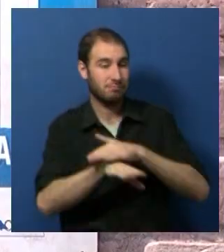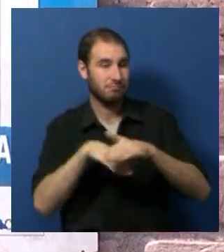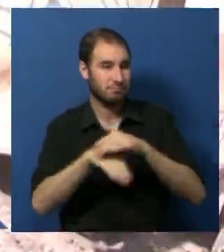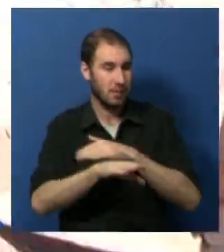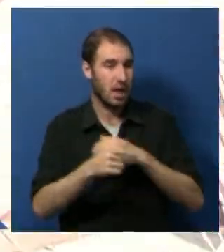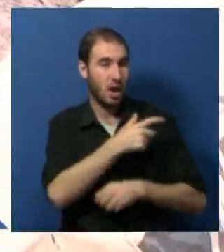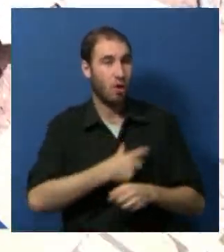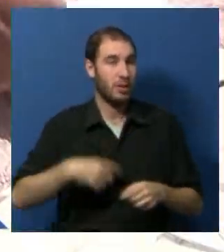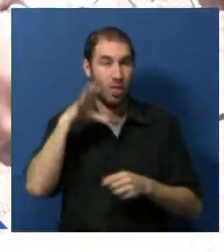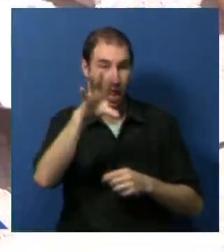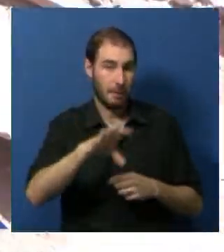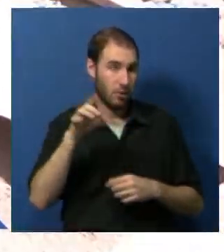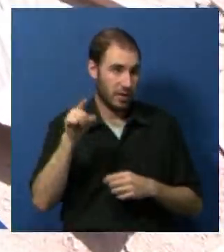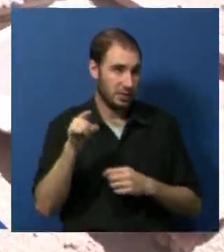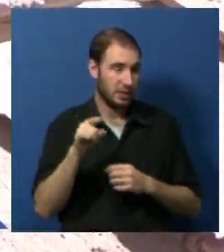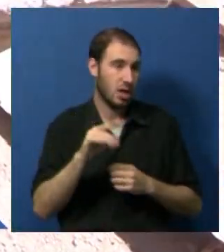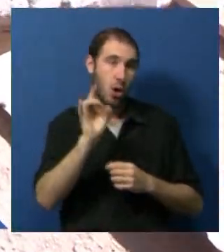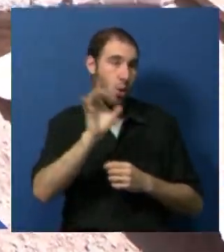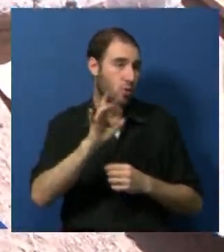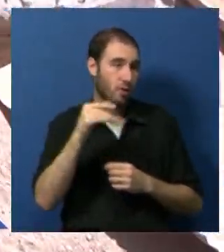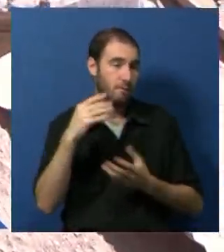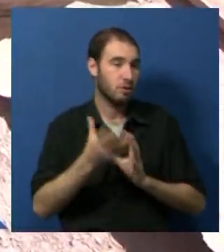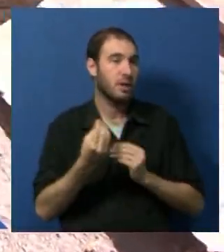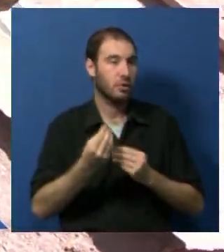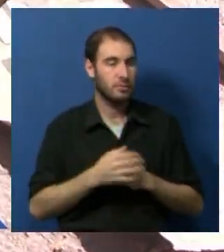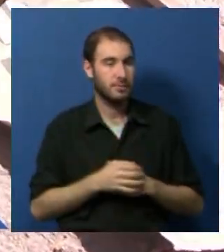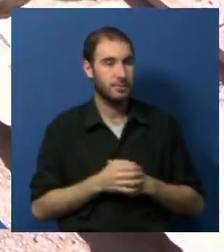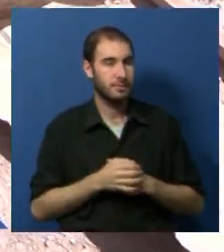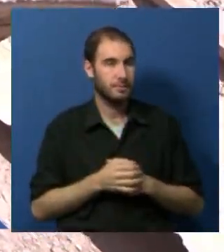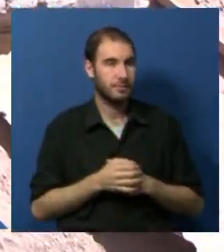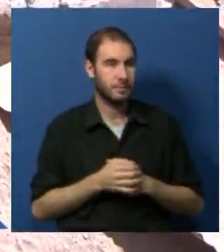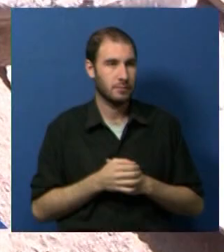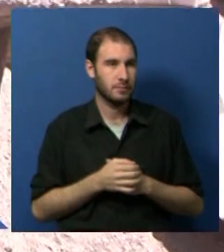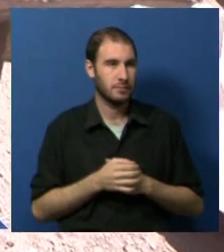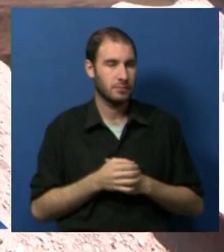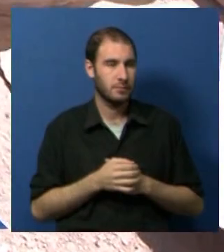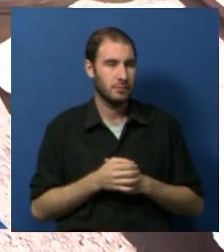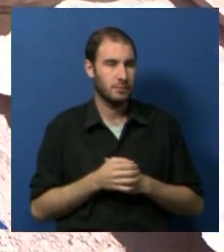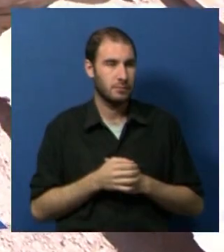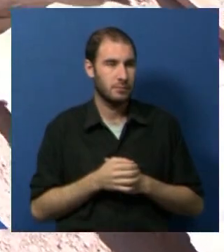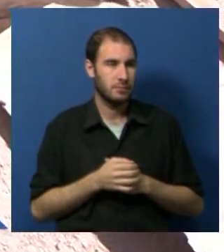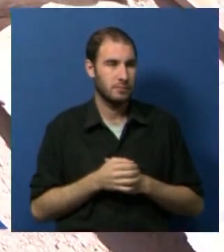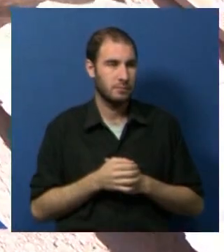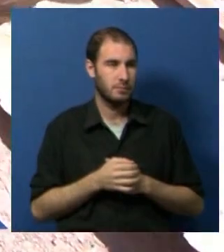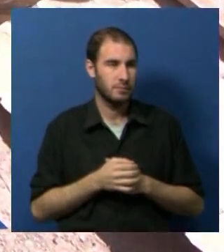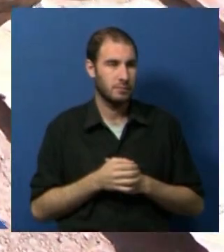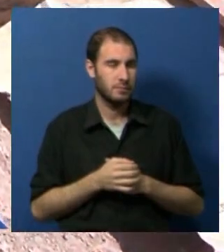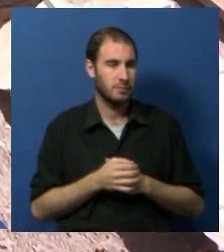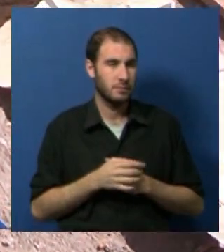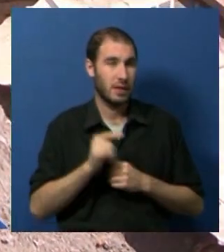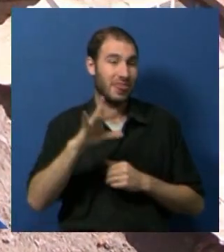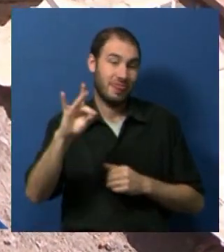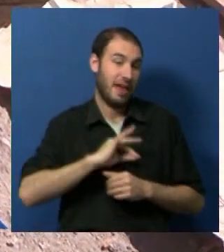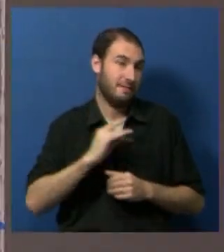Los gobiernos provinciales tienen solo la posibilidad de hacerlo a través de